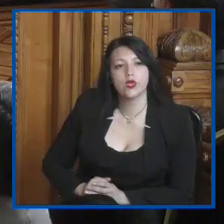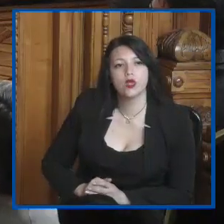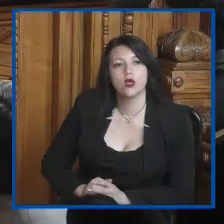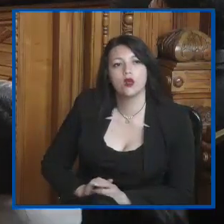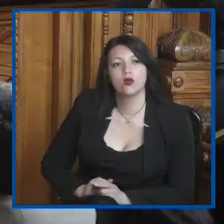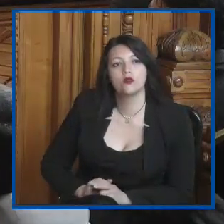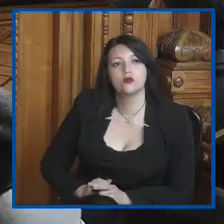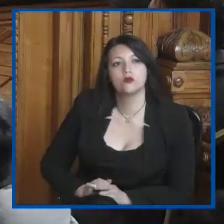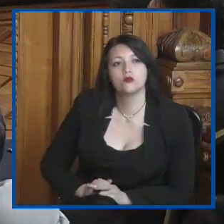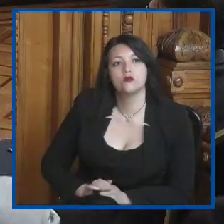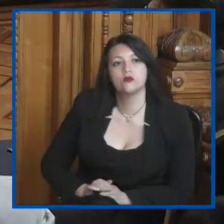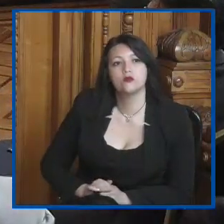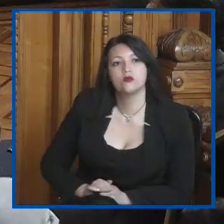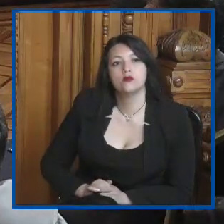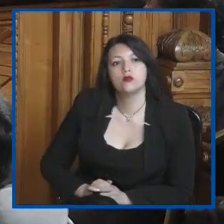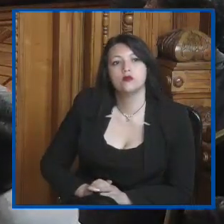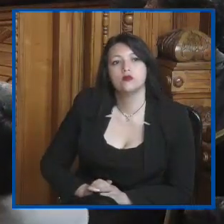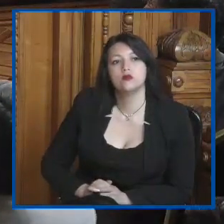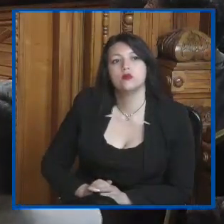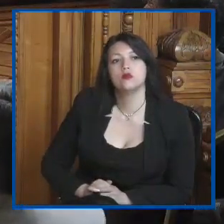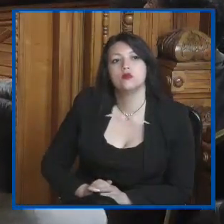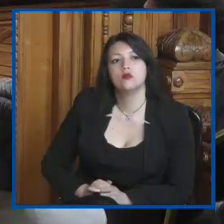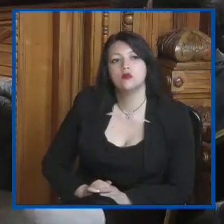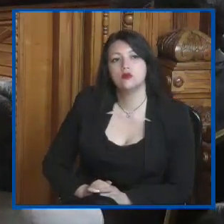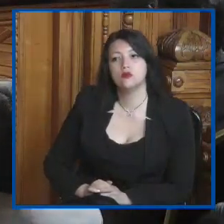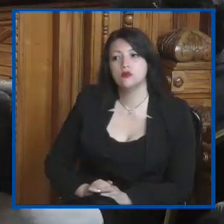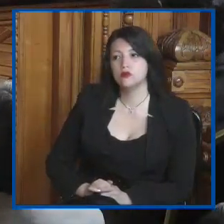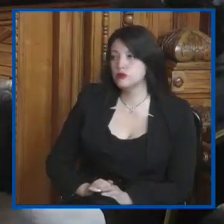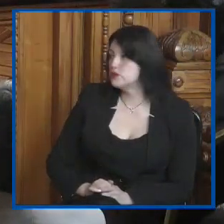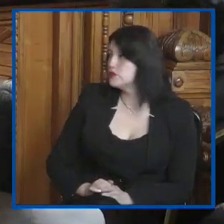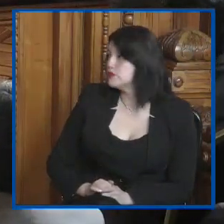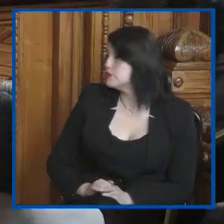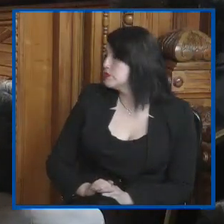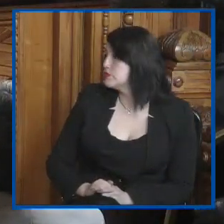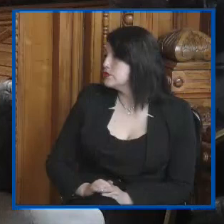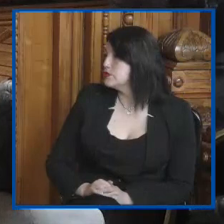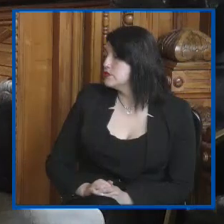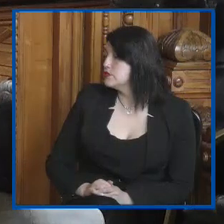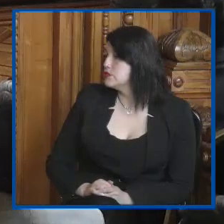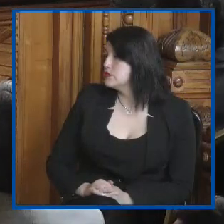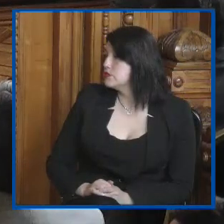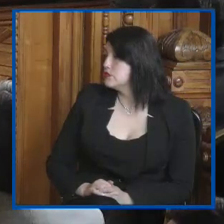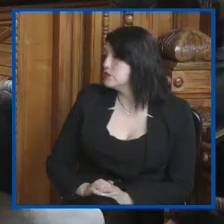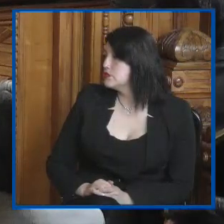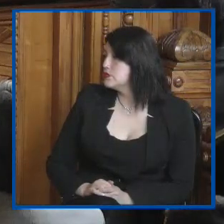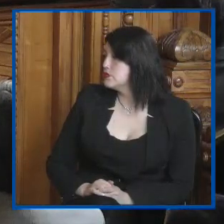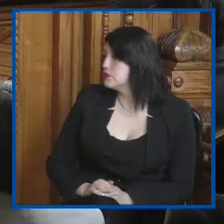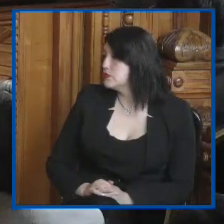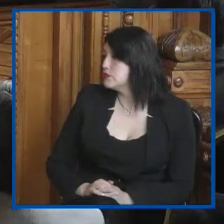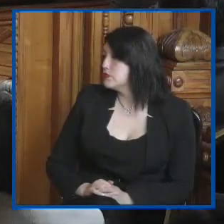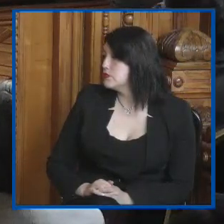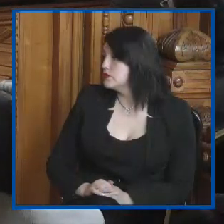Queda abierto el micrófono para las preguntas y comentarios que quieran hacer durante 15 minutos.